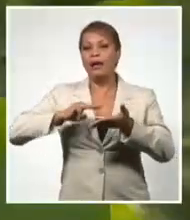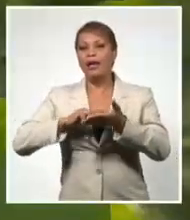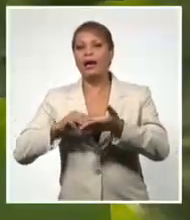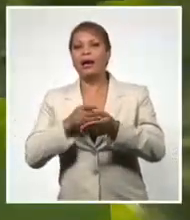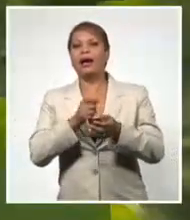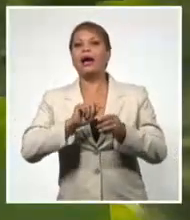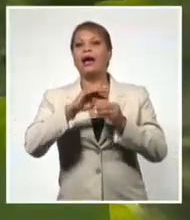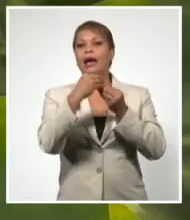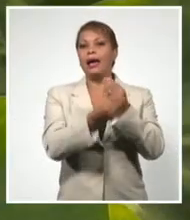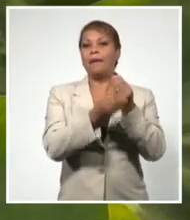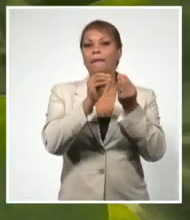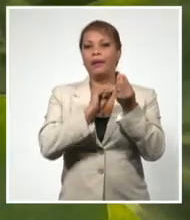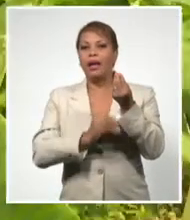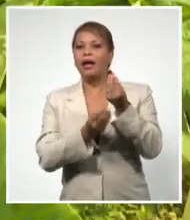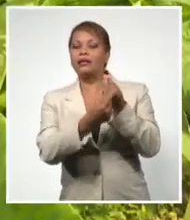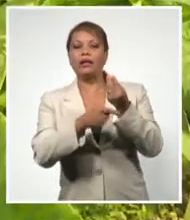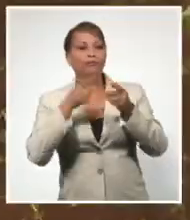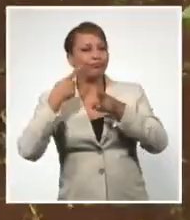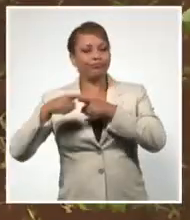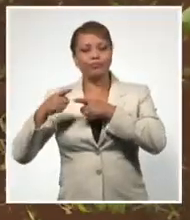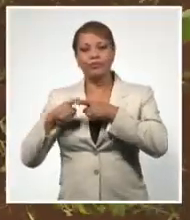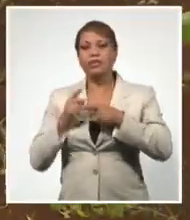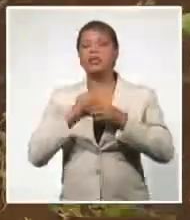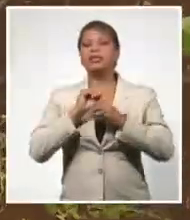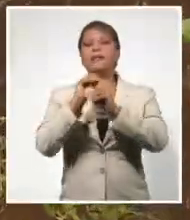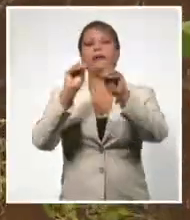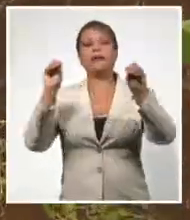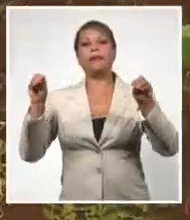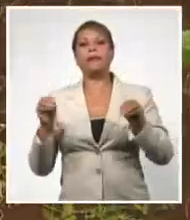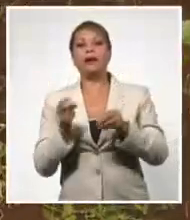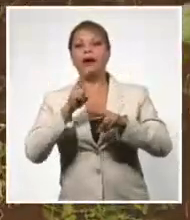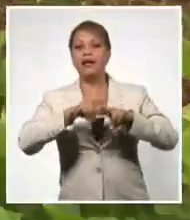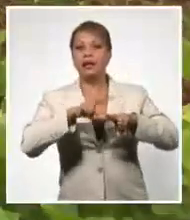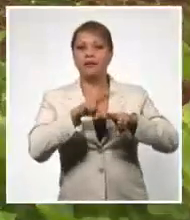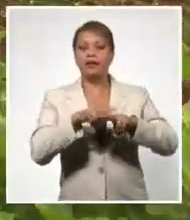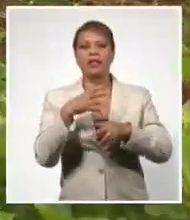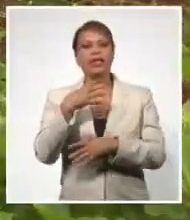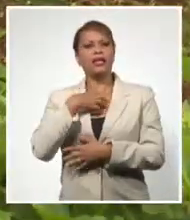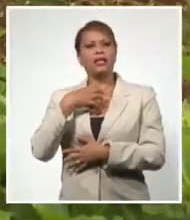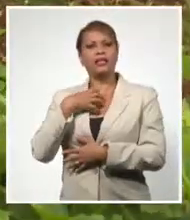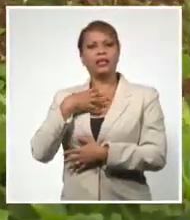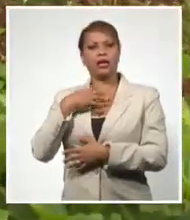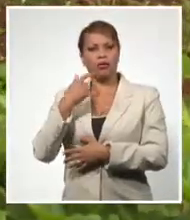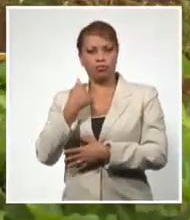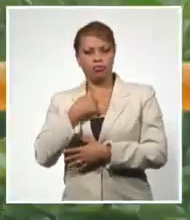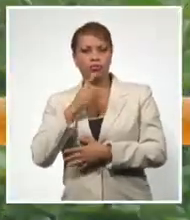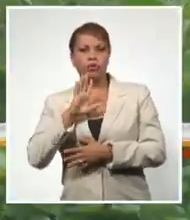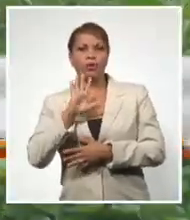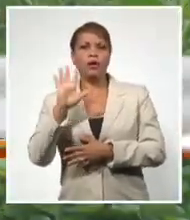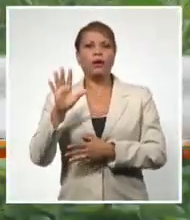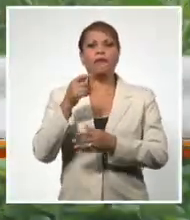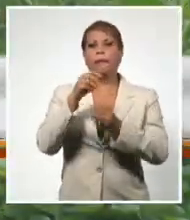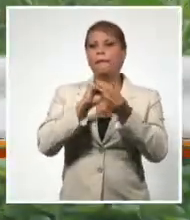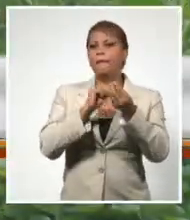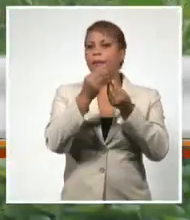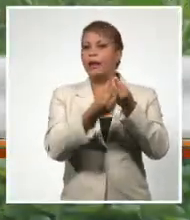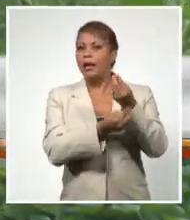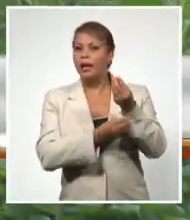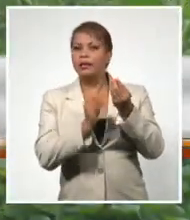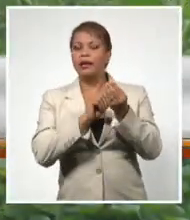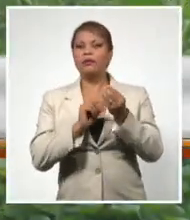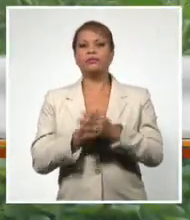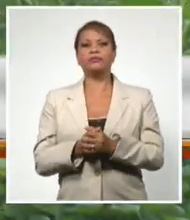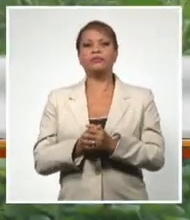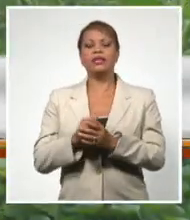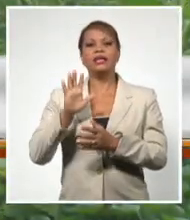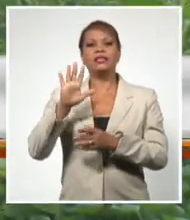y envían a la capital provincial y a La Habana. Tengo 15 hectáreas de plátano vianda 3 cuartos, tengo 5